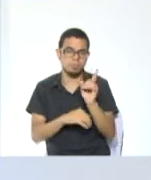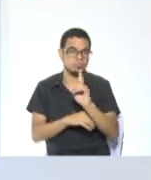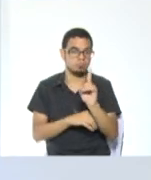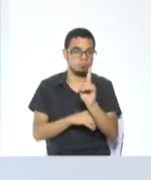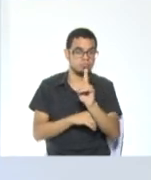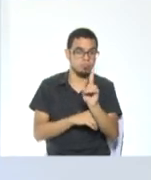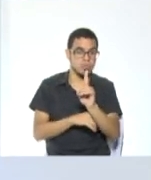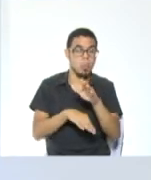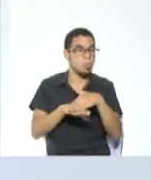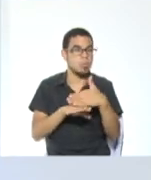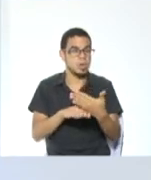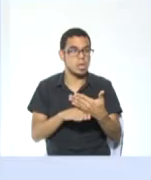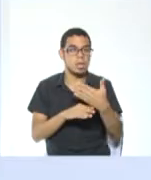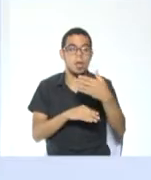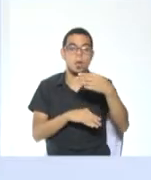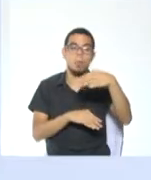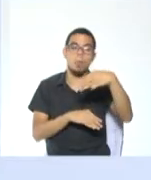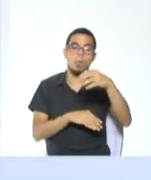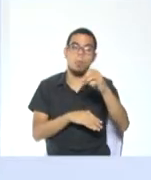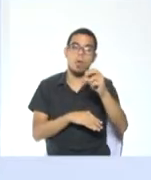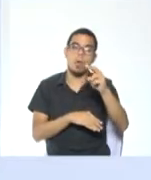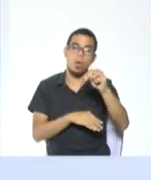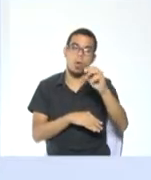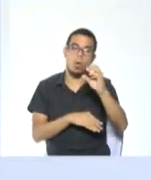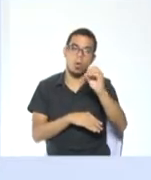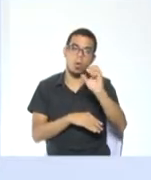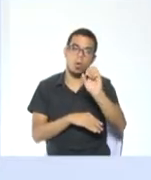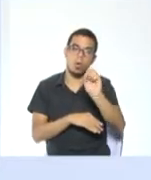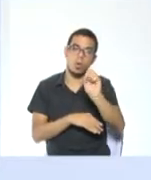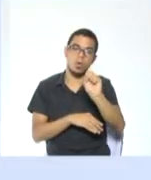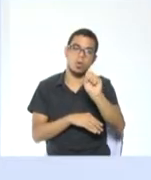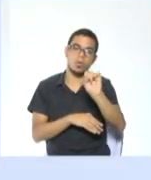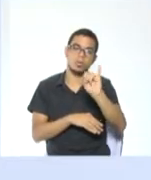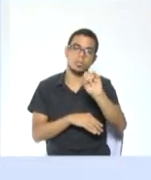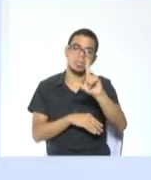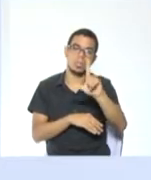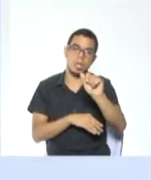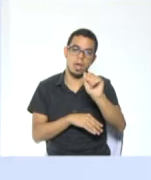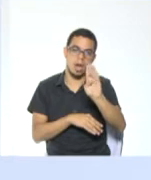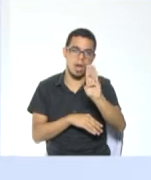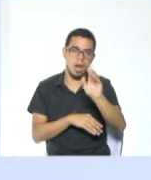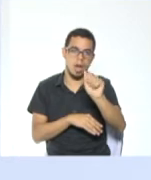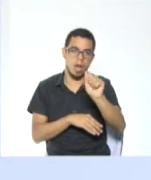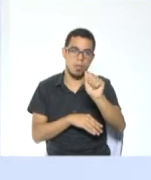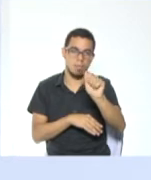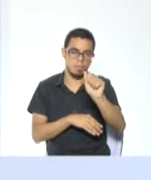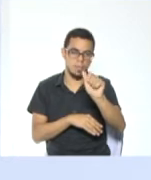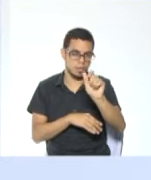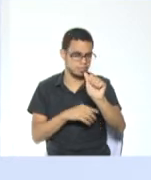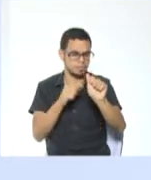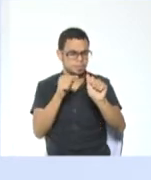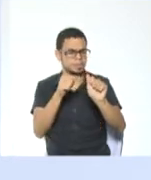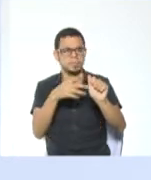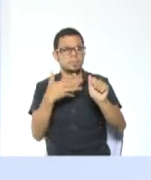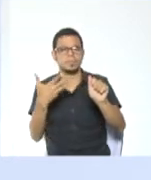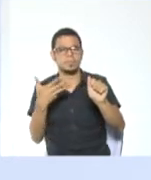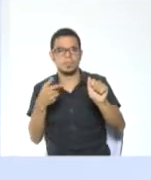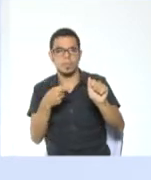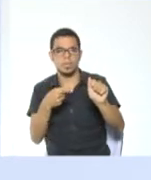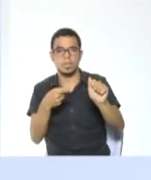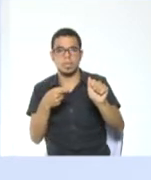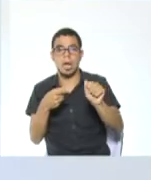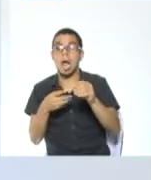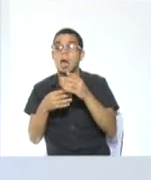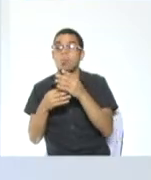palabra monosílaba. Y el prefijo mono quiere decir que tiene una sola sílaba.